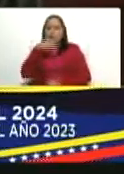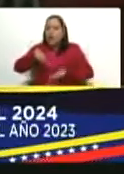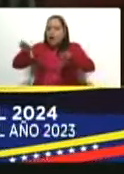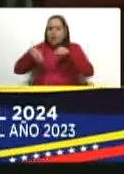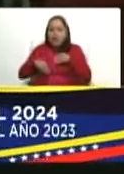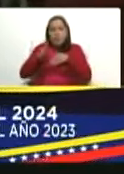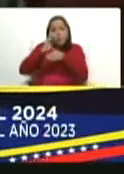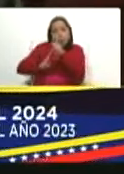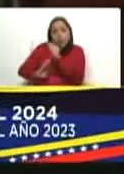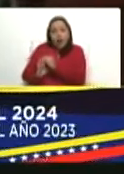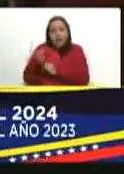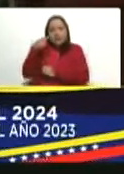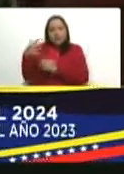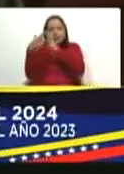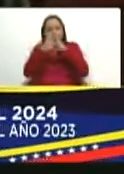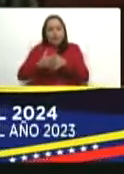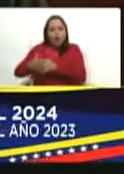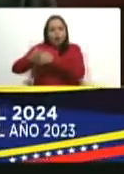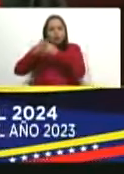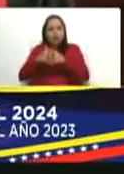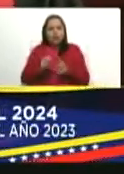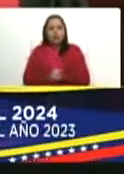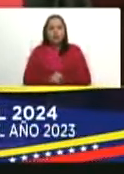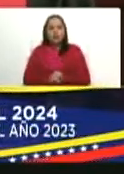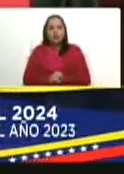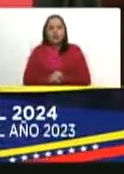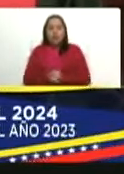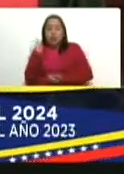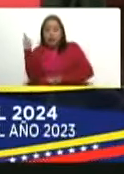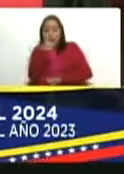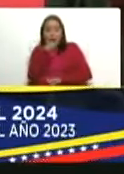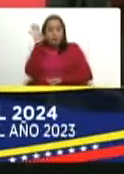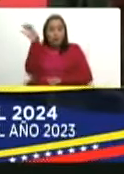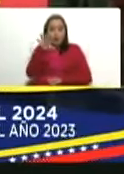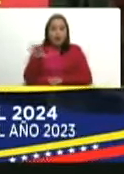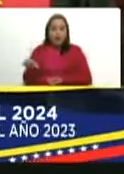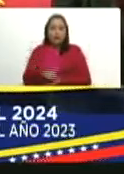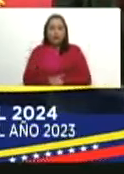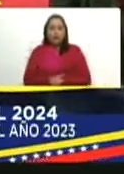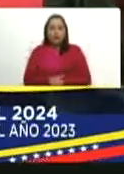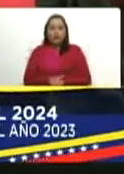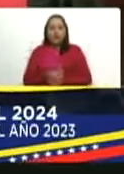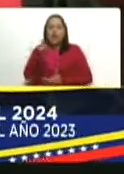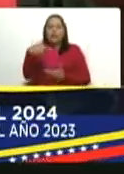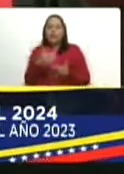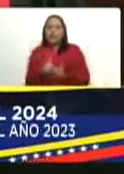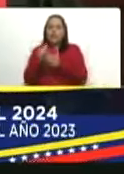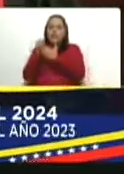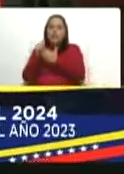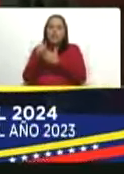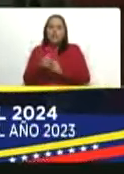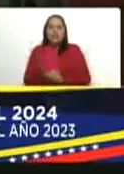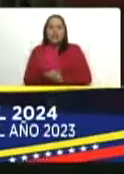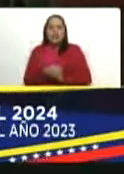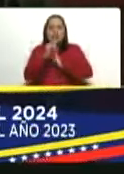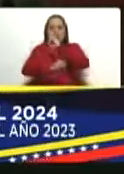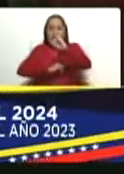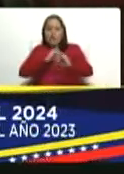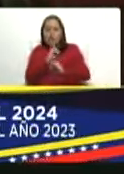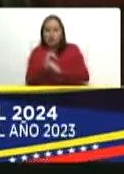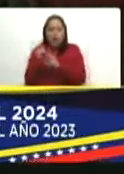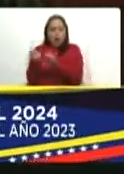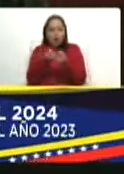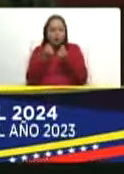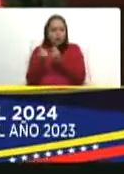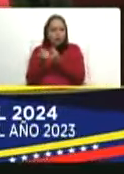de las oligarquías nacionales de sus respectivos países y de los poderosos poderes internacionales